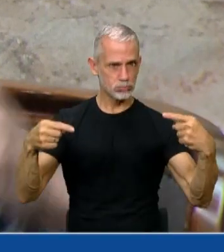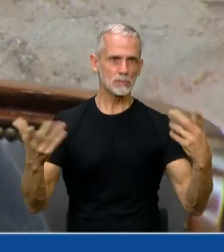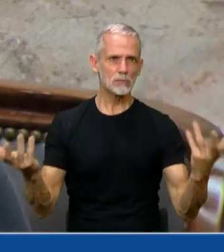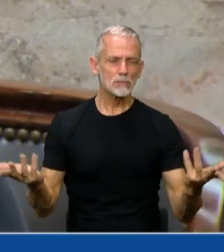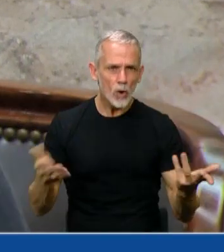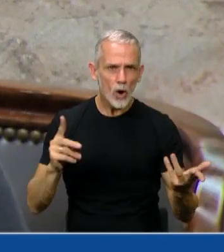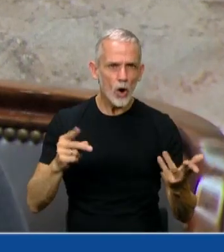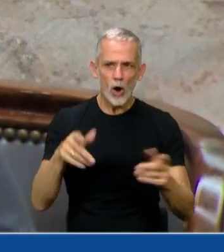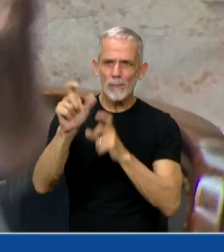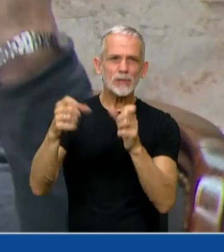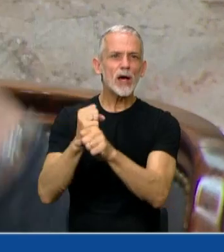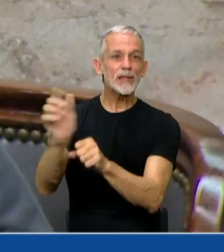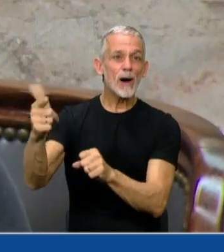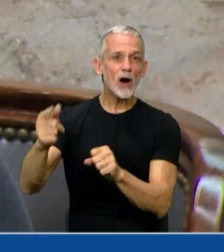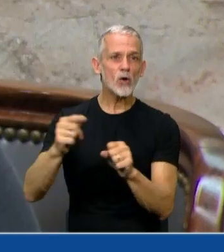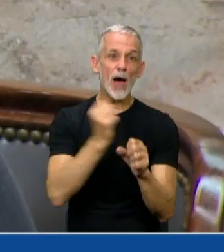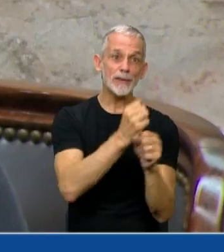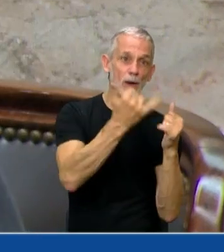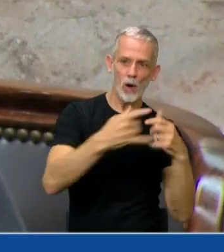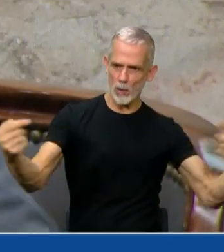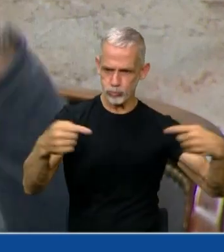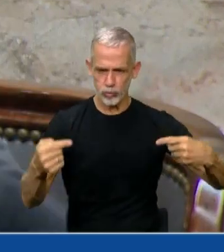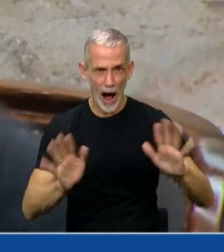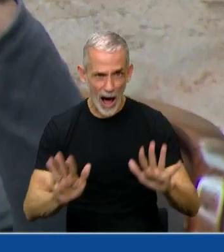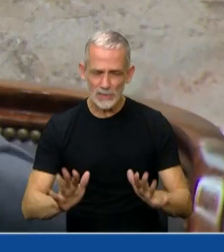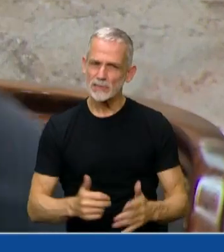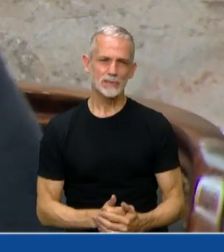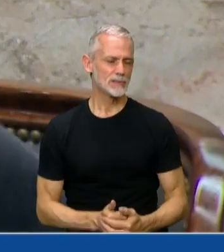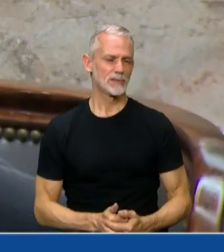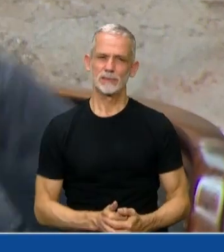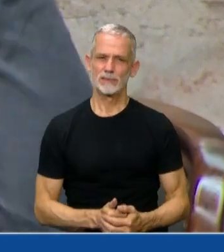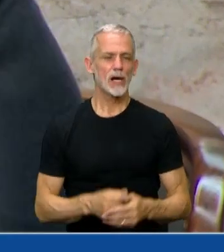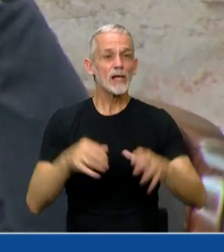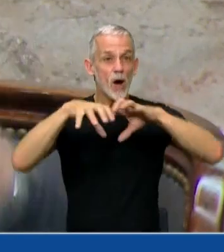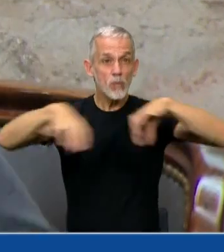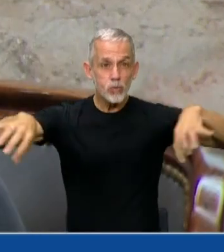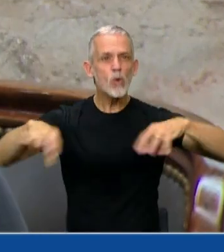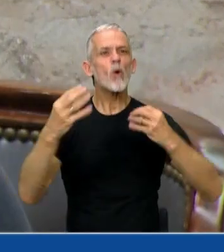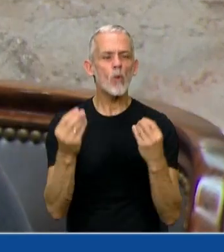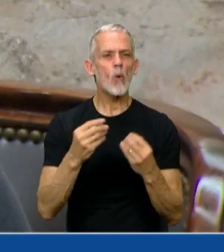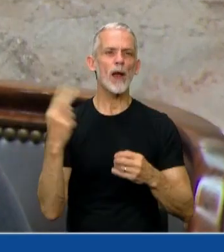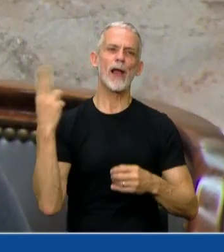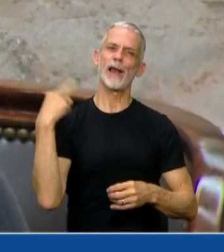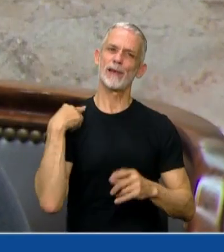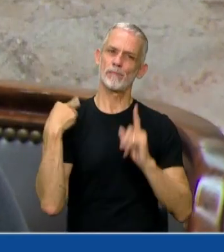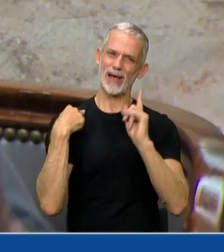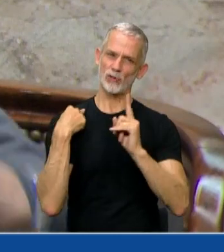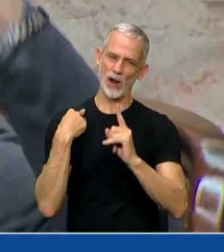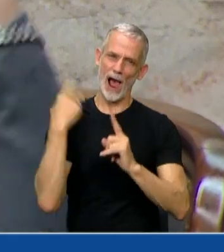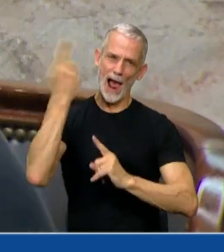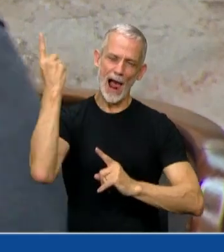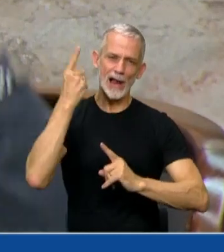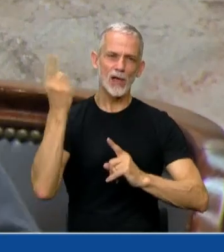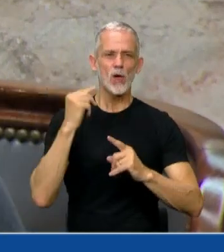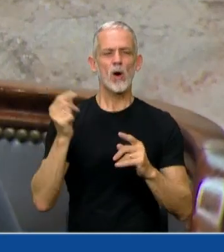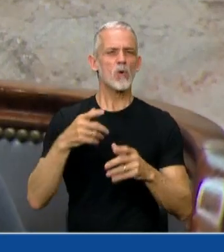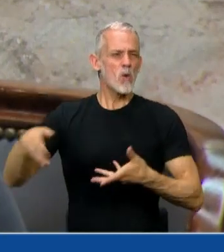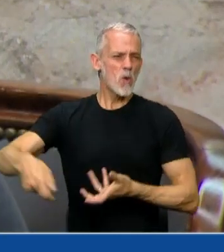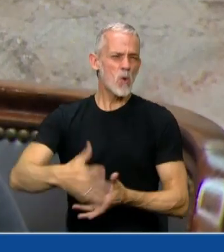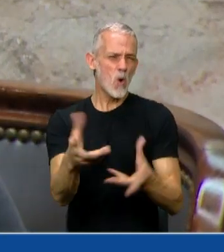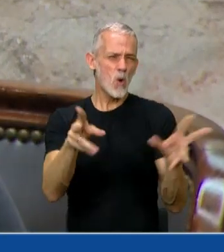con los desocupados. De ninguna manera lo vamos a permitir. Acá la verdadera división es con las patronales, que se llevan en